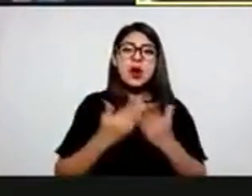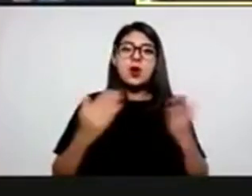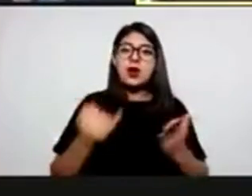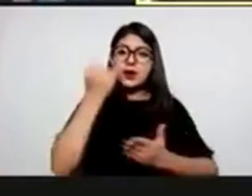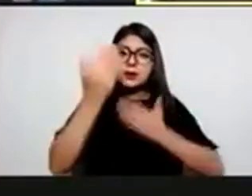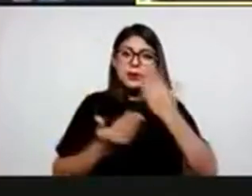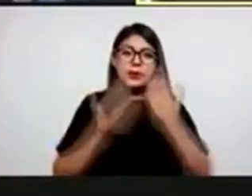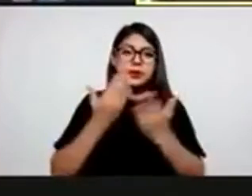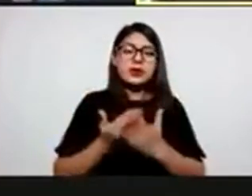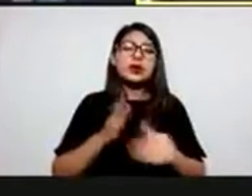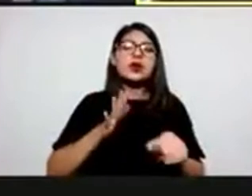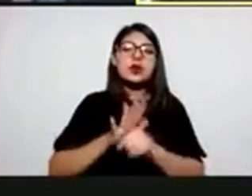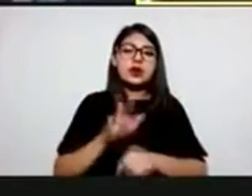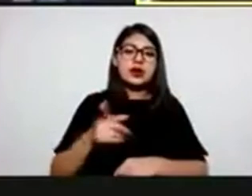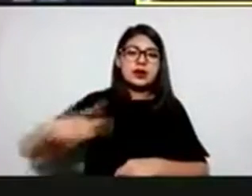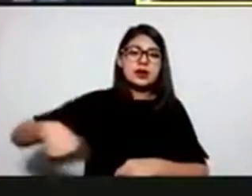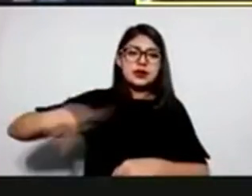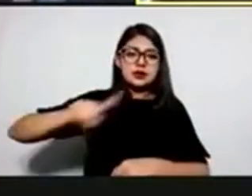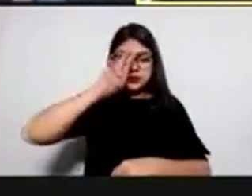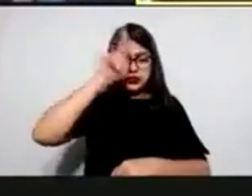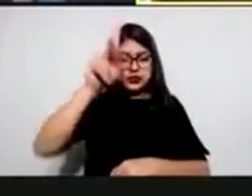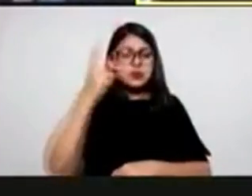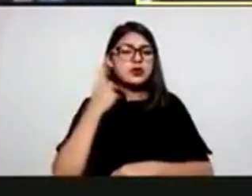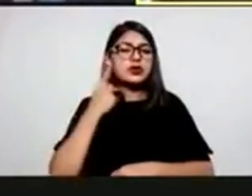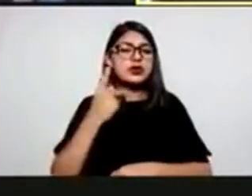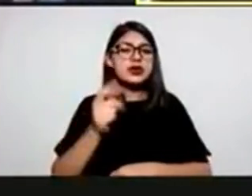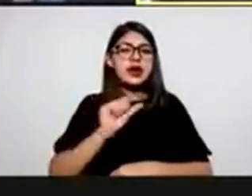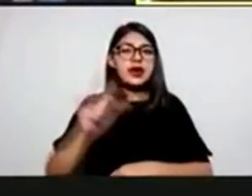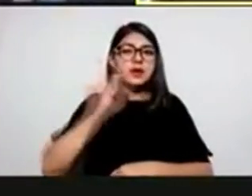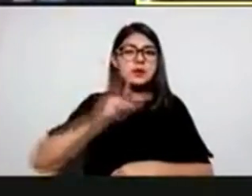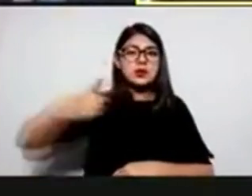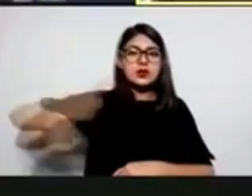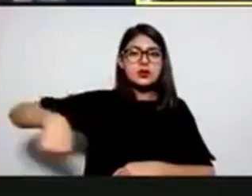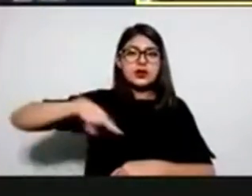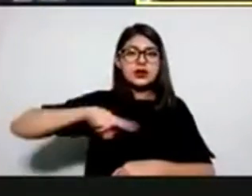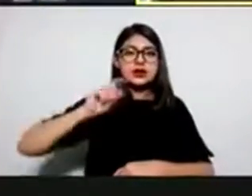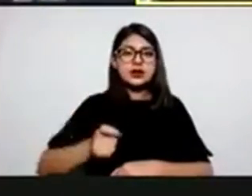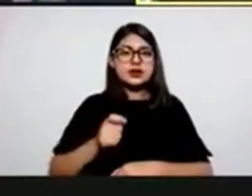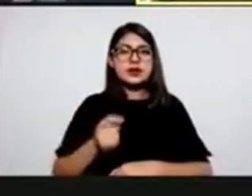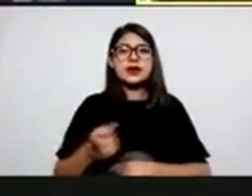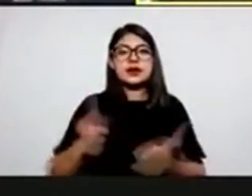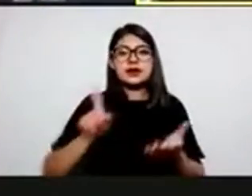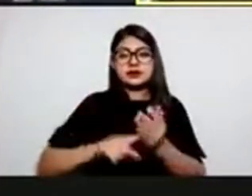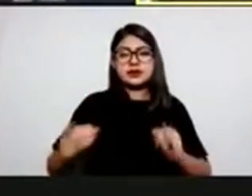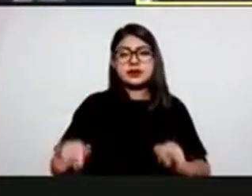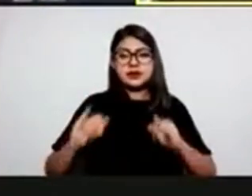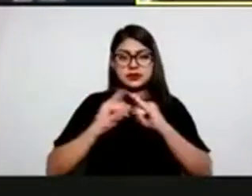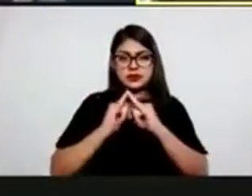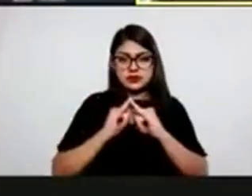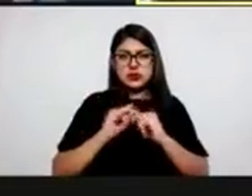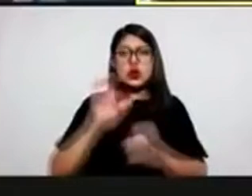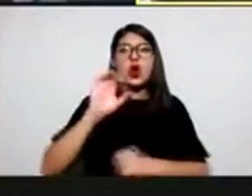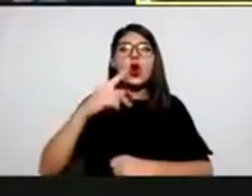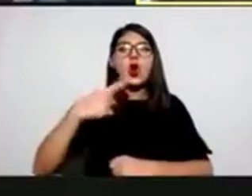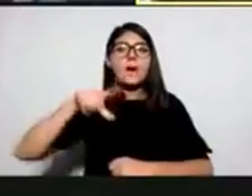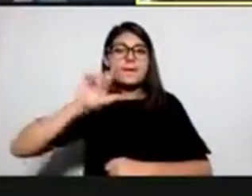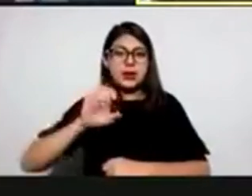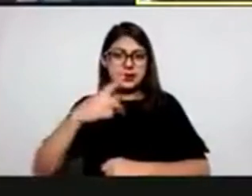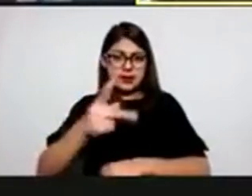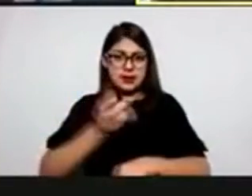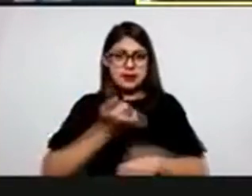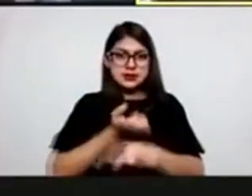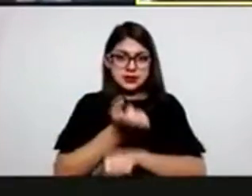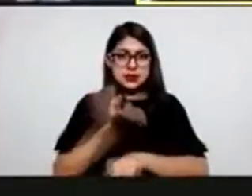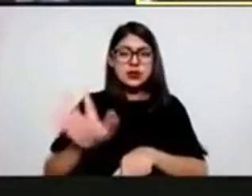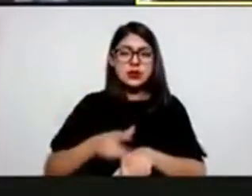de violencia política contra la mujer institucional cometida por el Instituto Electoral Local. Ello, pues no implementaron